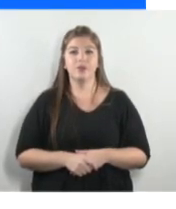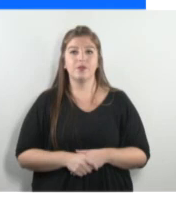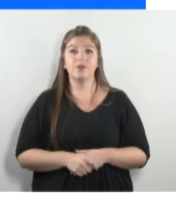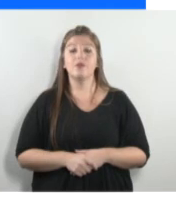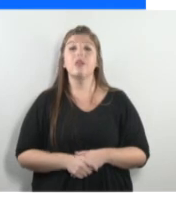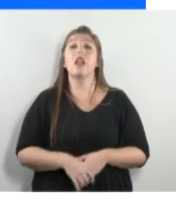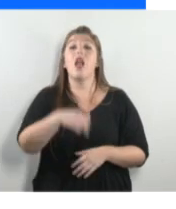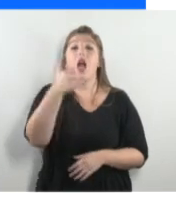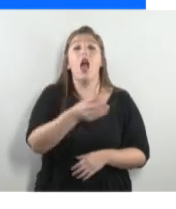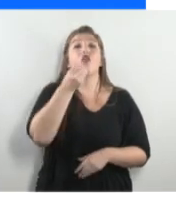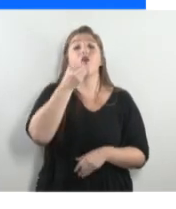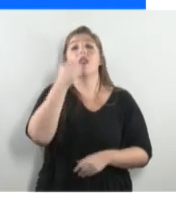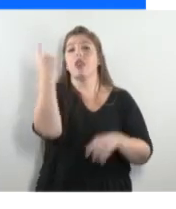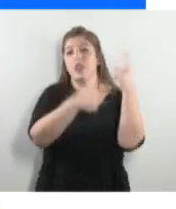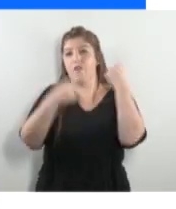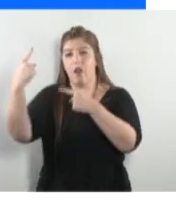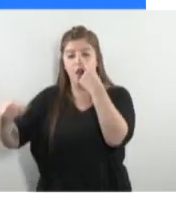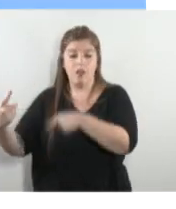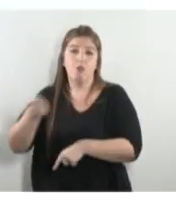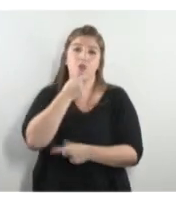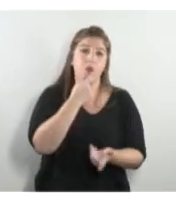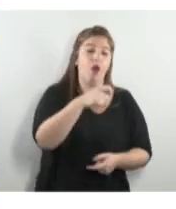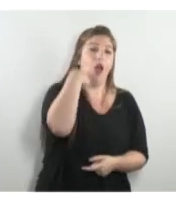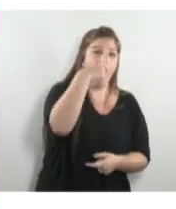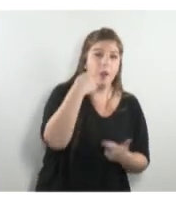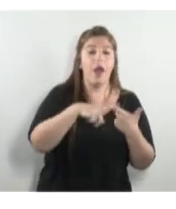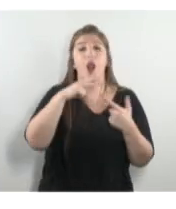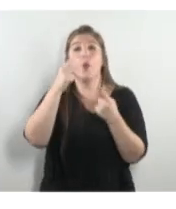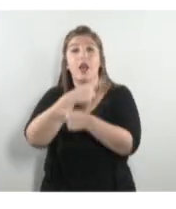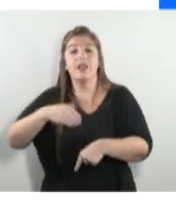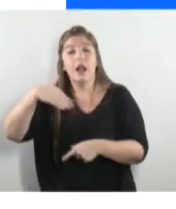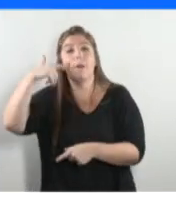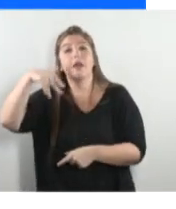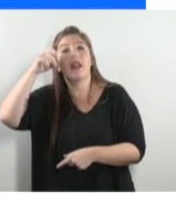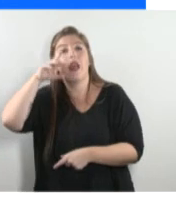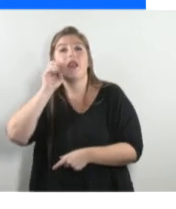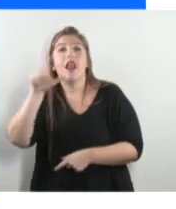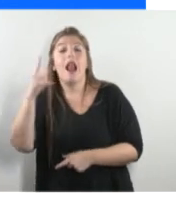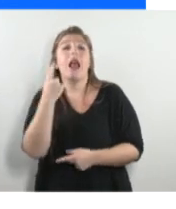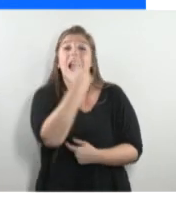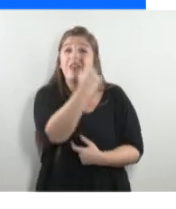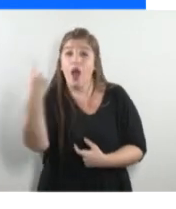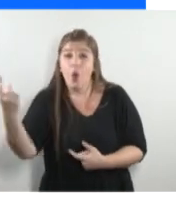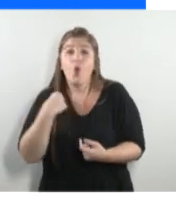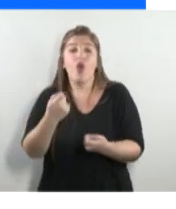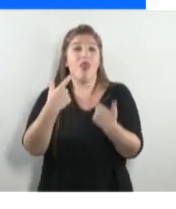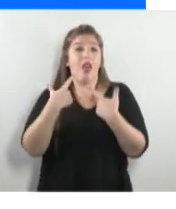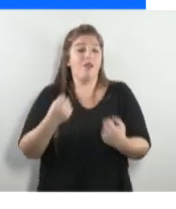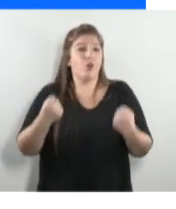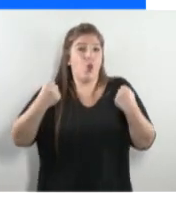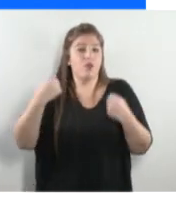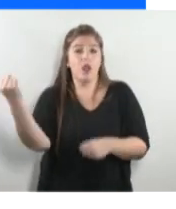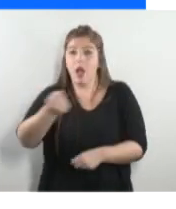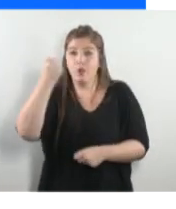Existen alimentos de diferentes orígenes, animal, vegetal y mineral. Y cada uno aporta una base nutricional importante para el organismo.